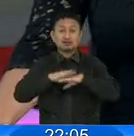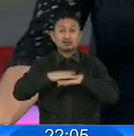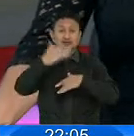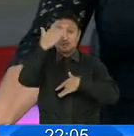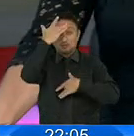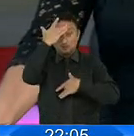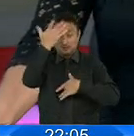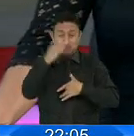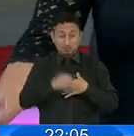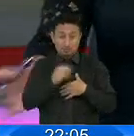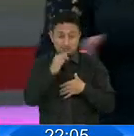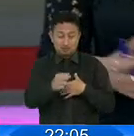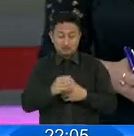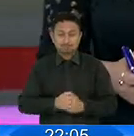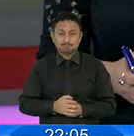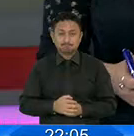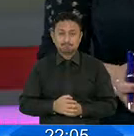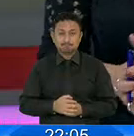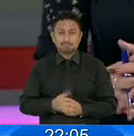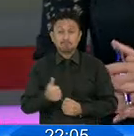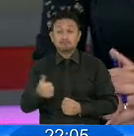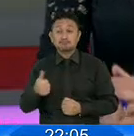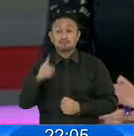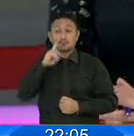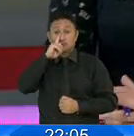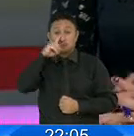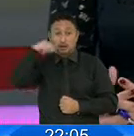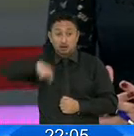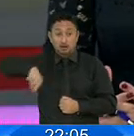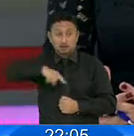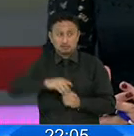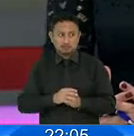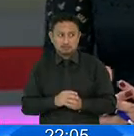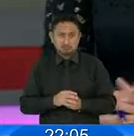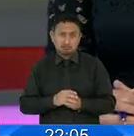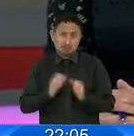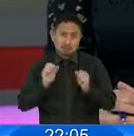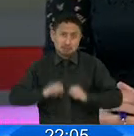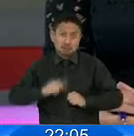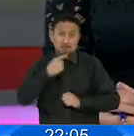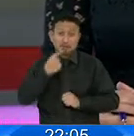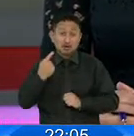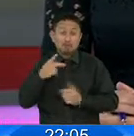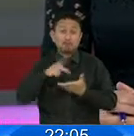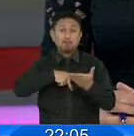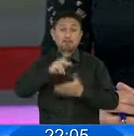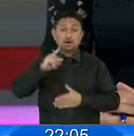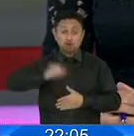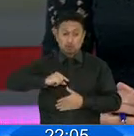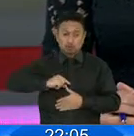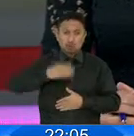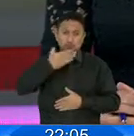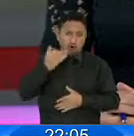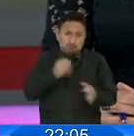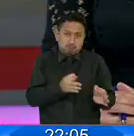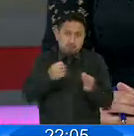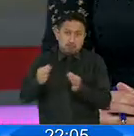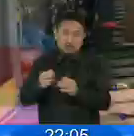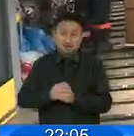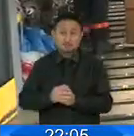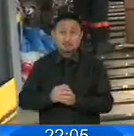emergencia sanitaria. Al respecto, los trabajadores ven como salida la moratoria del pago de la deuda externa.